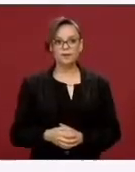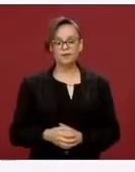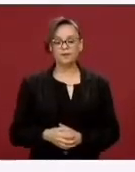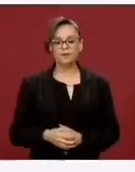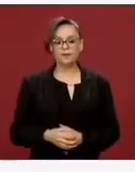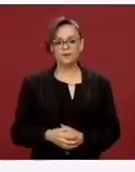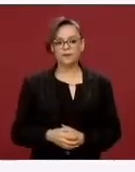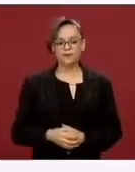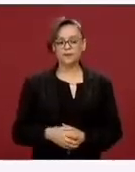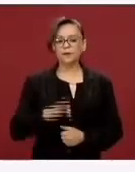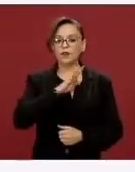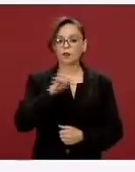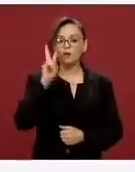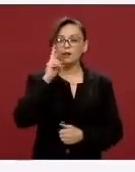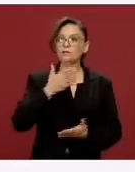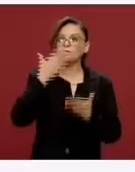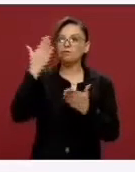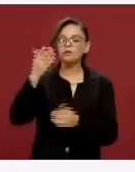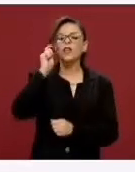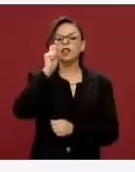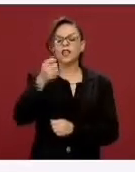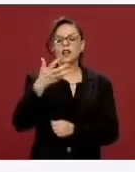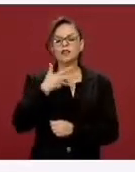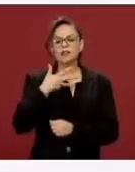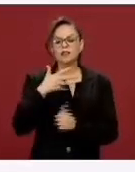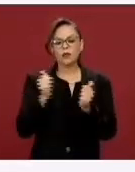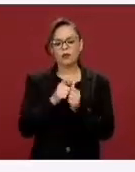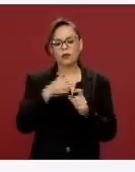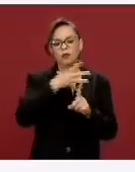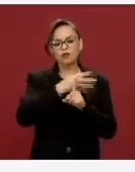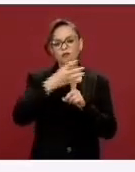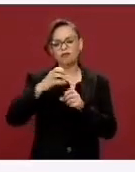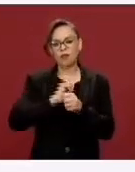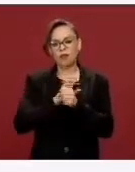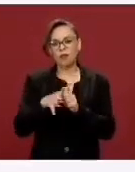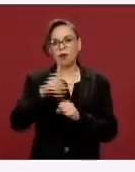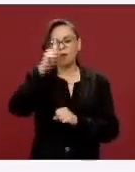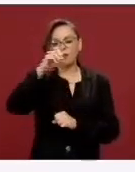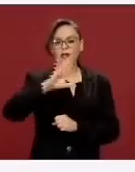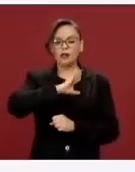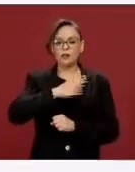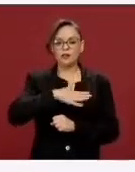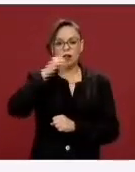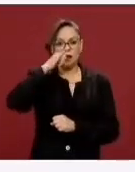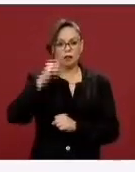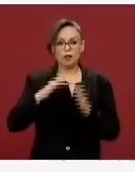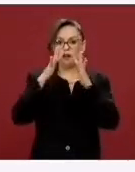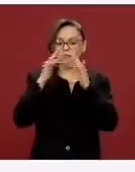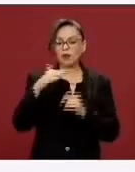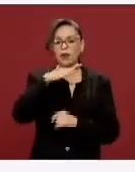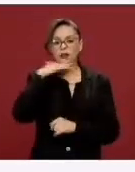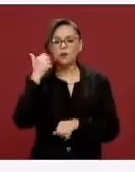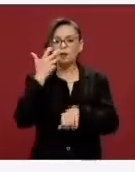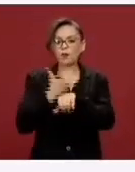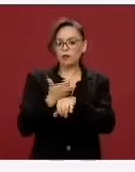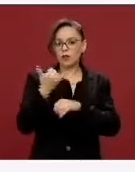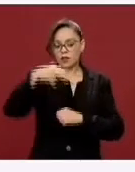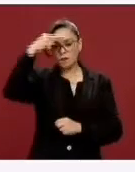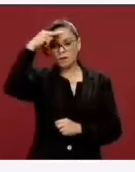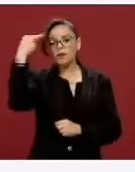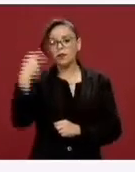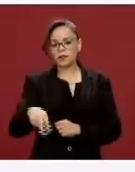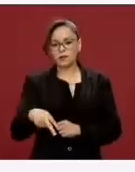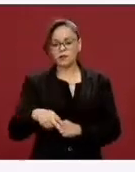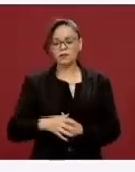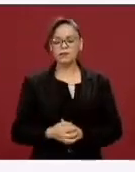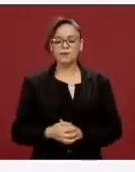lo que ha ocurrido con la epidemia de COVID en España, Italia, Francia, Alemania, Estados Unidos y México.